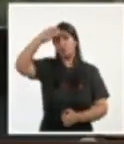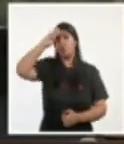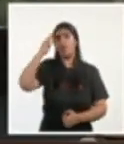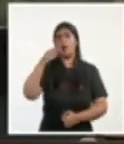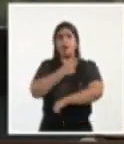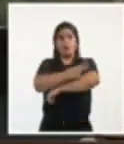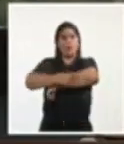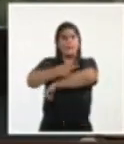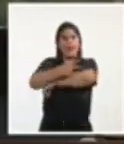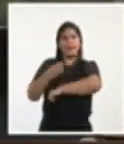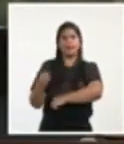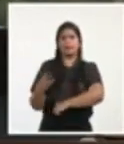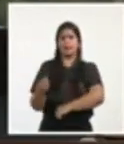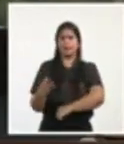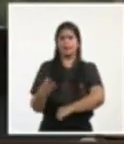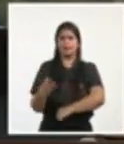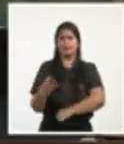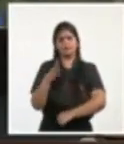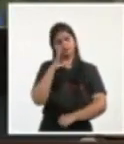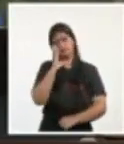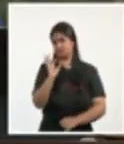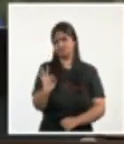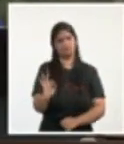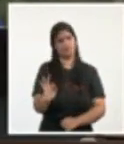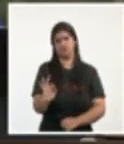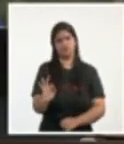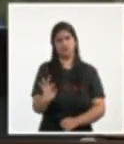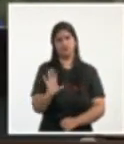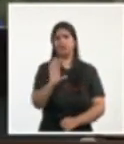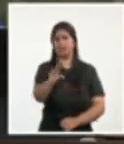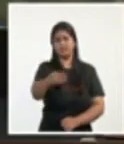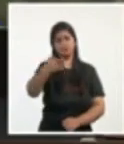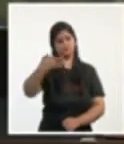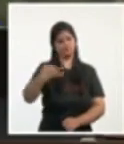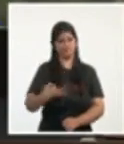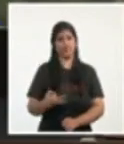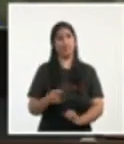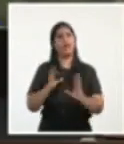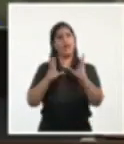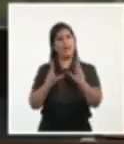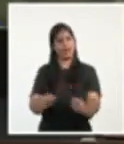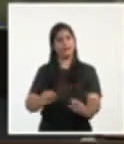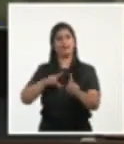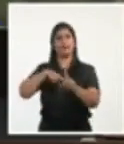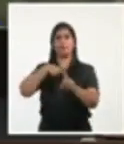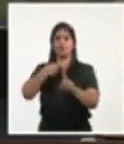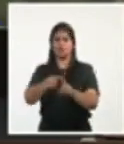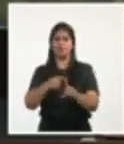información que damos a la población. Y de una manera indistinta unos y otros,